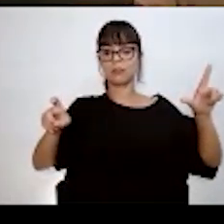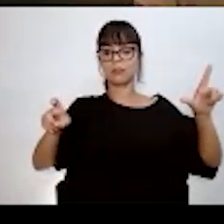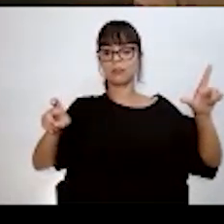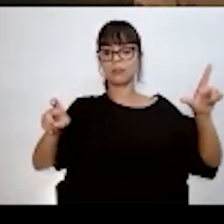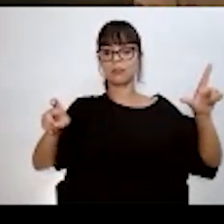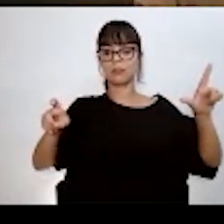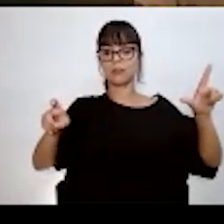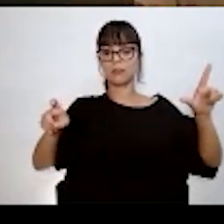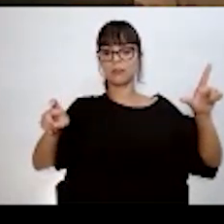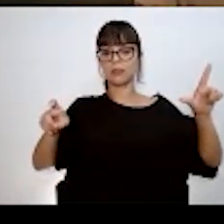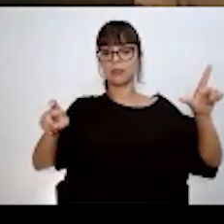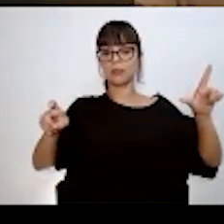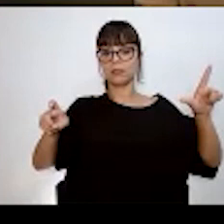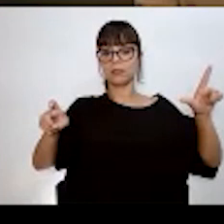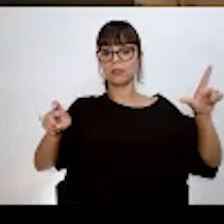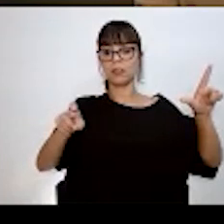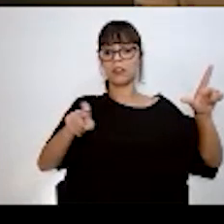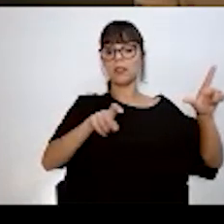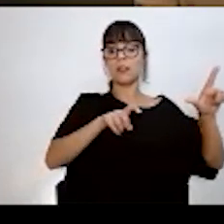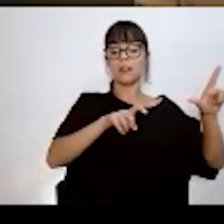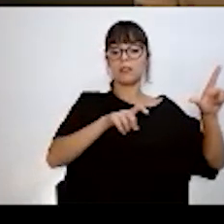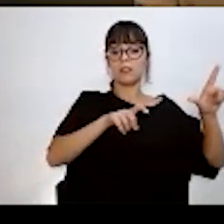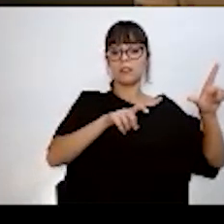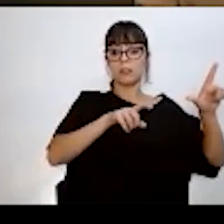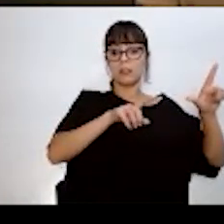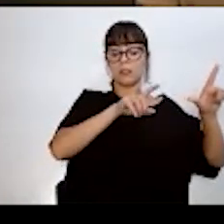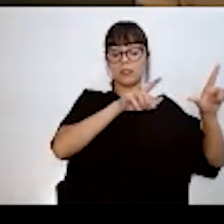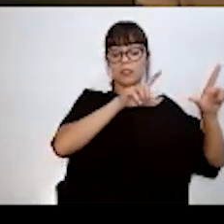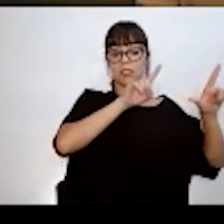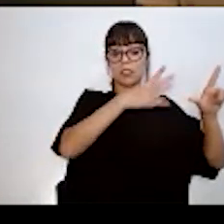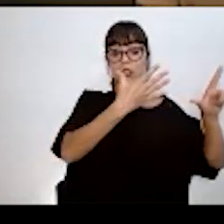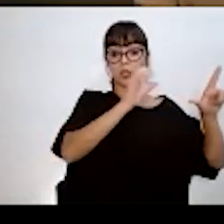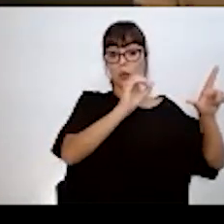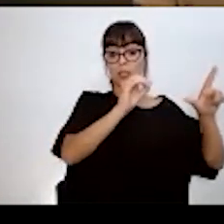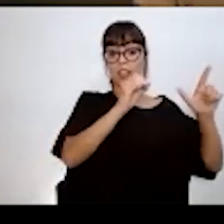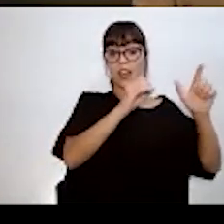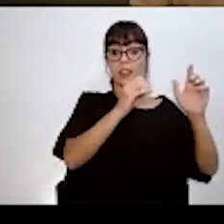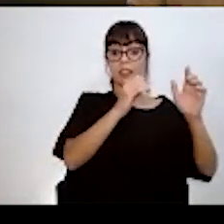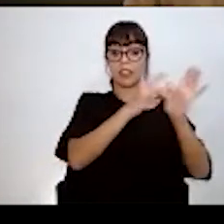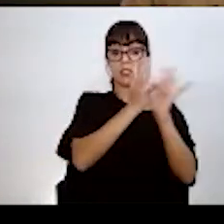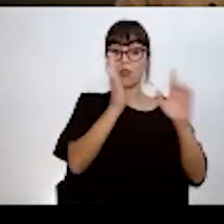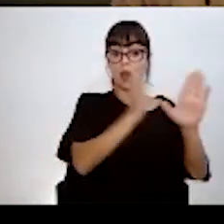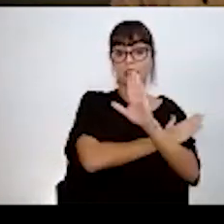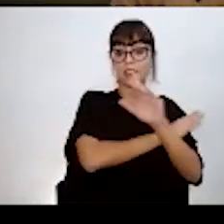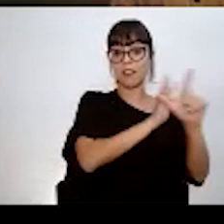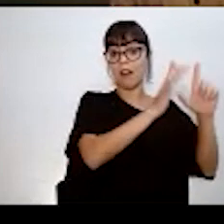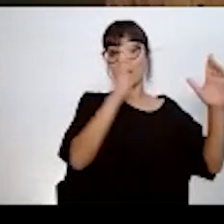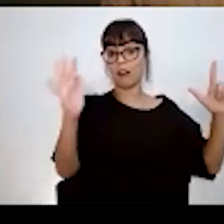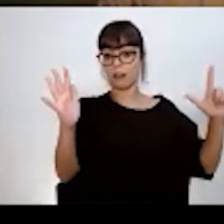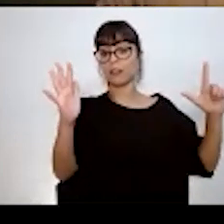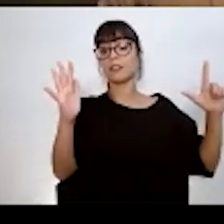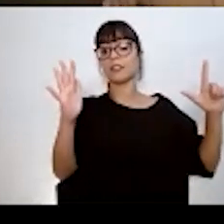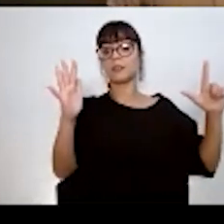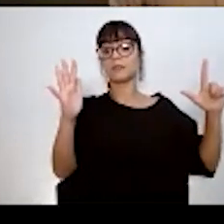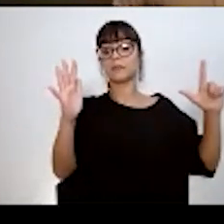antigüedades estimadas del 1151 a.C., 1600 a.C. y 2600 a.C. Y te da las gracias.